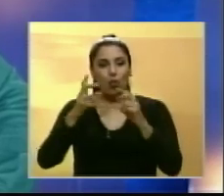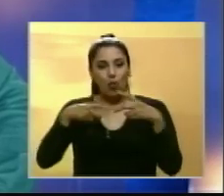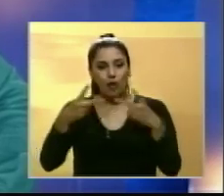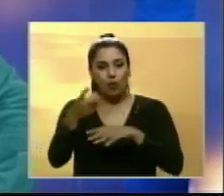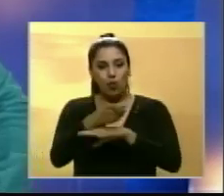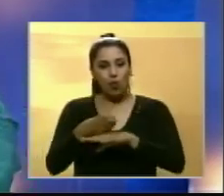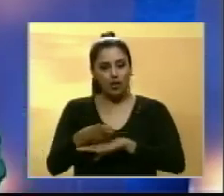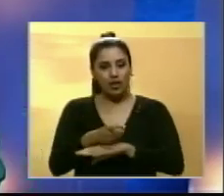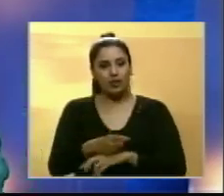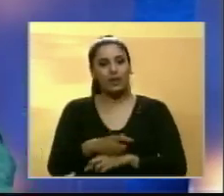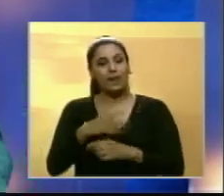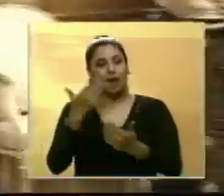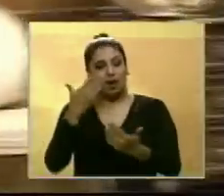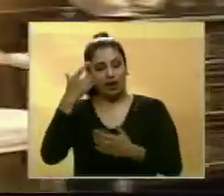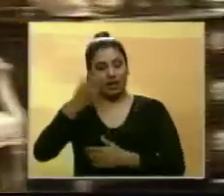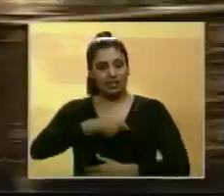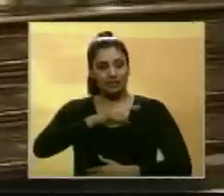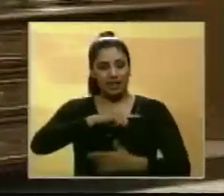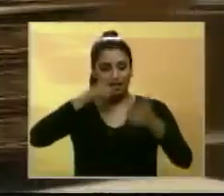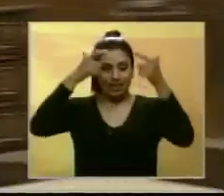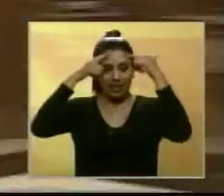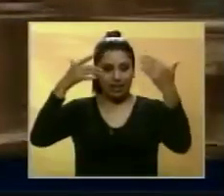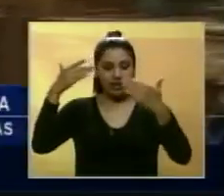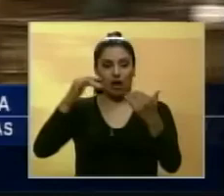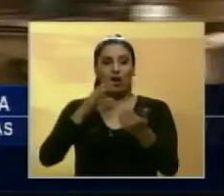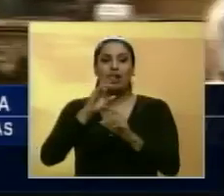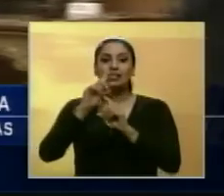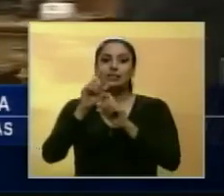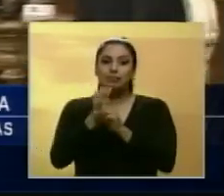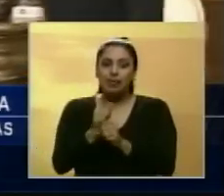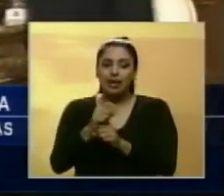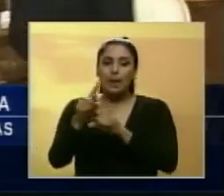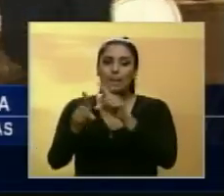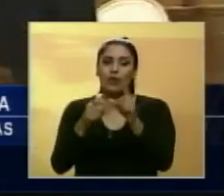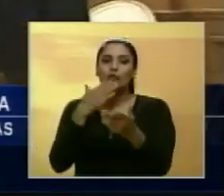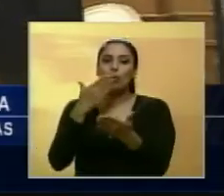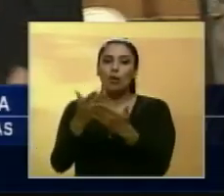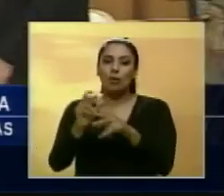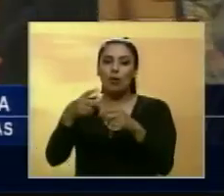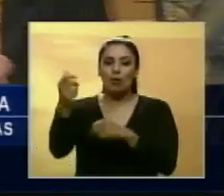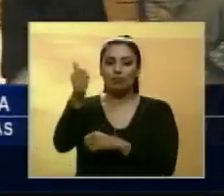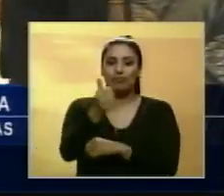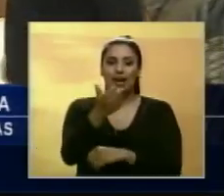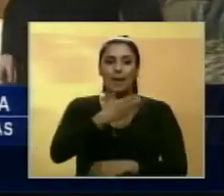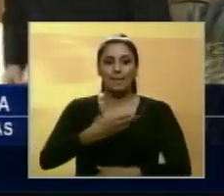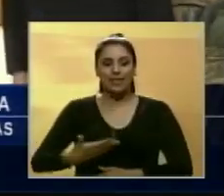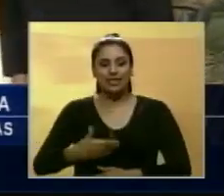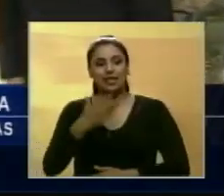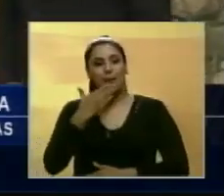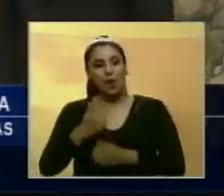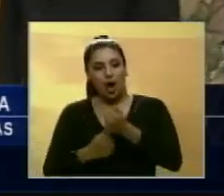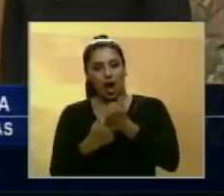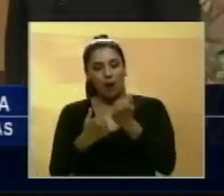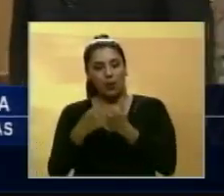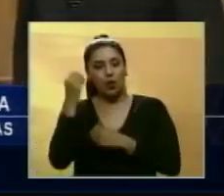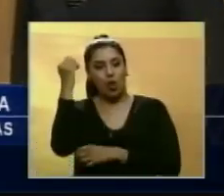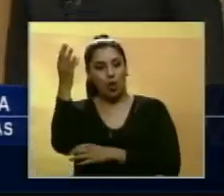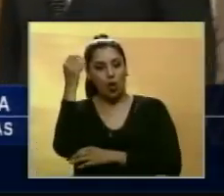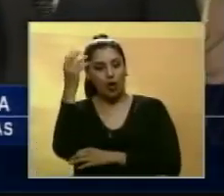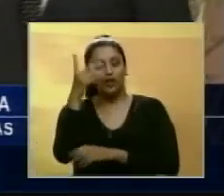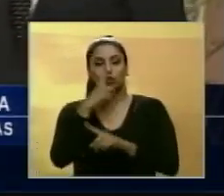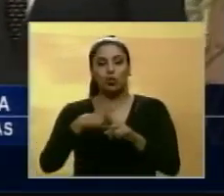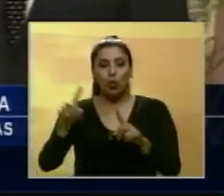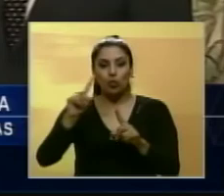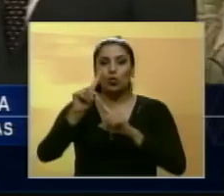nuevo gobierno. El monarca español espera en estas consultas proponer a un candidato a presidente que cuente con el apoyo necesario del Congreso